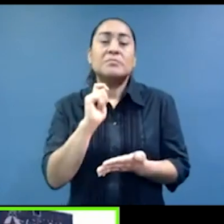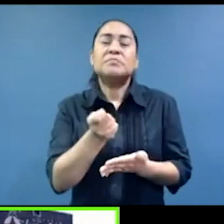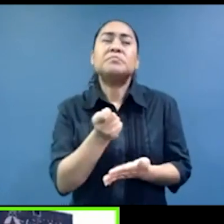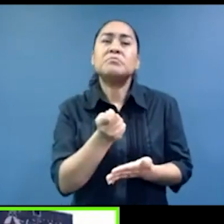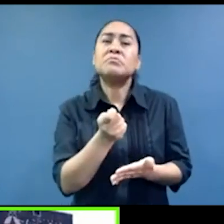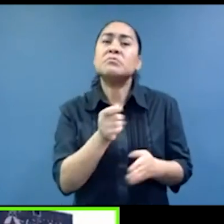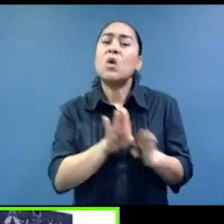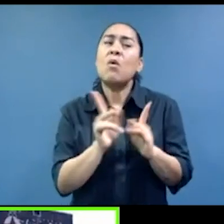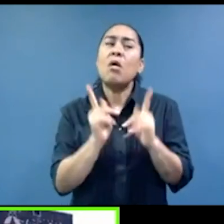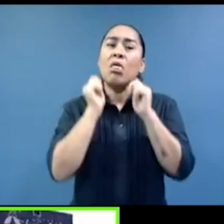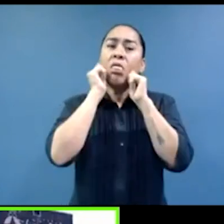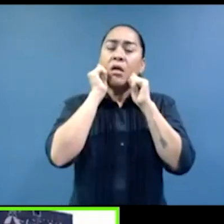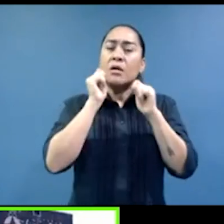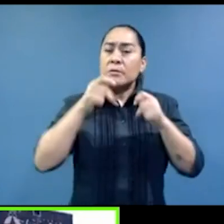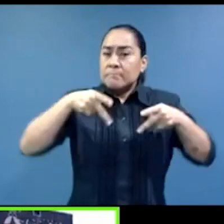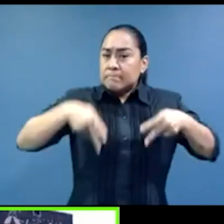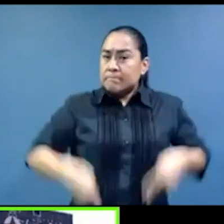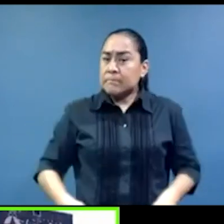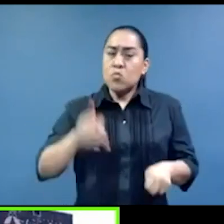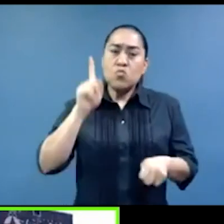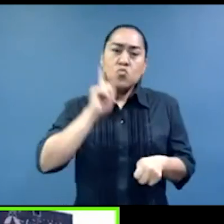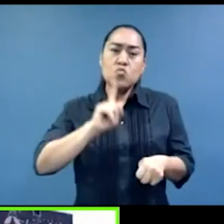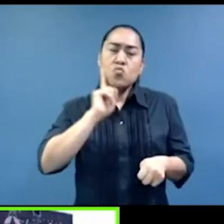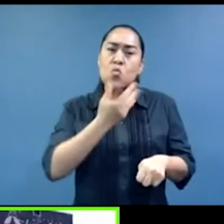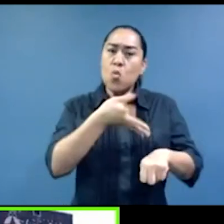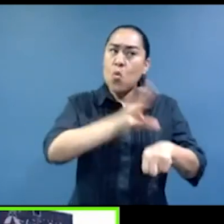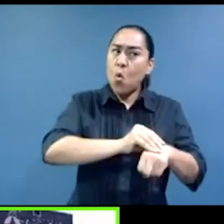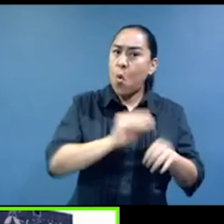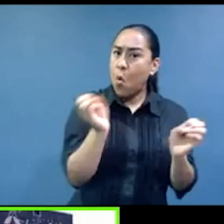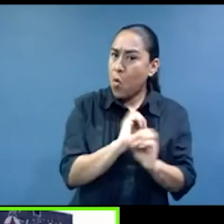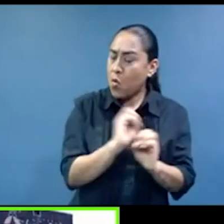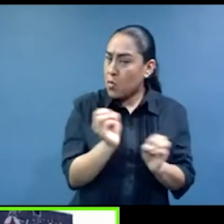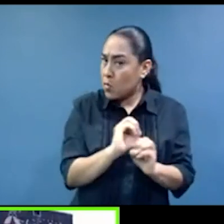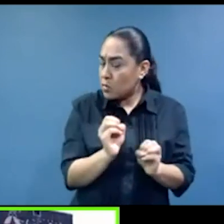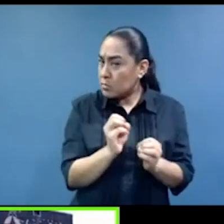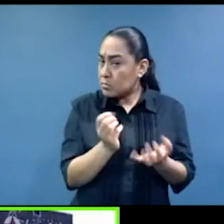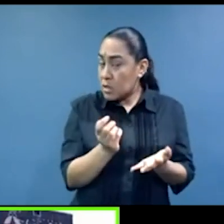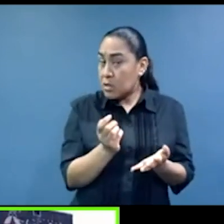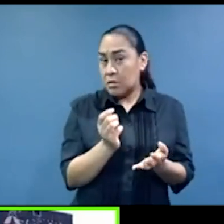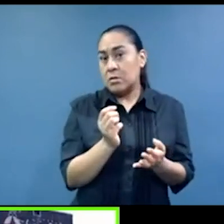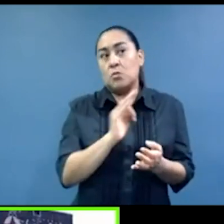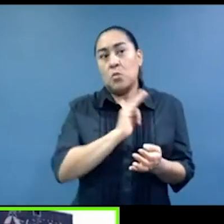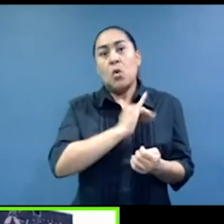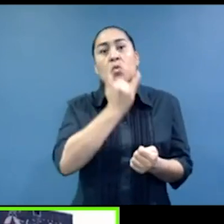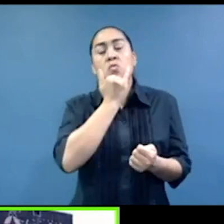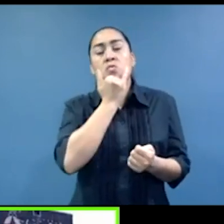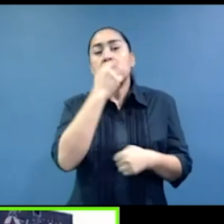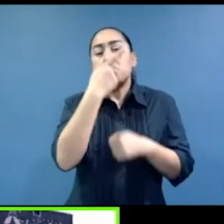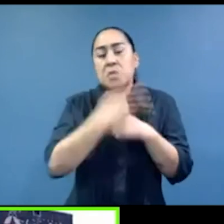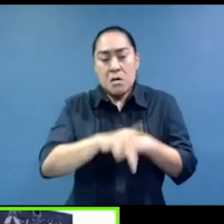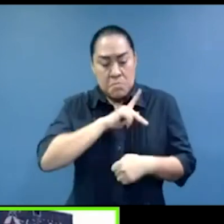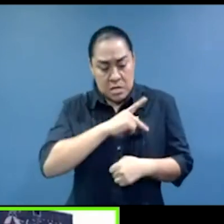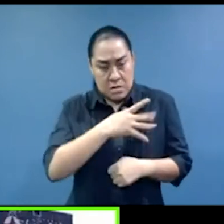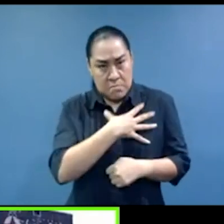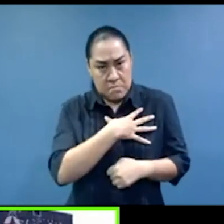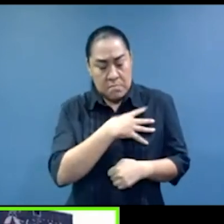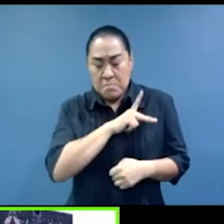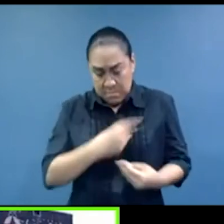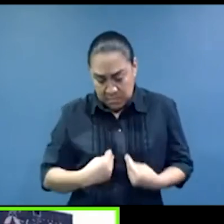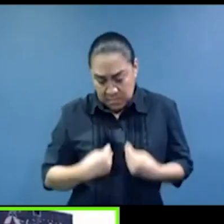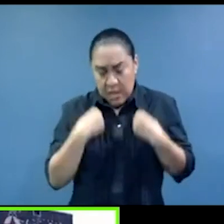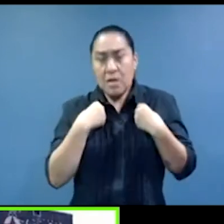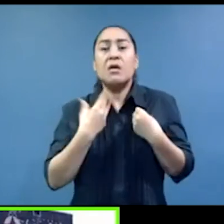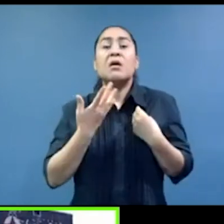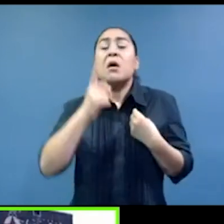forzada de una mujer que puso no solamente en riesgo su vida, su reproducción, sino también su